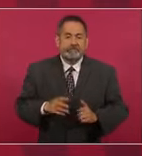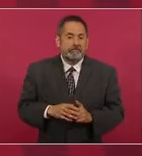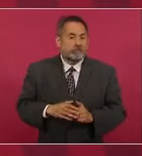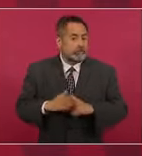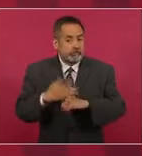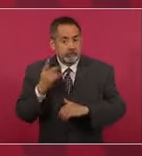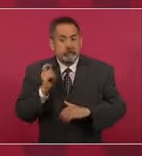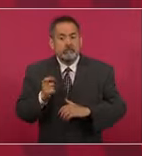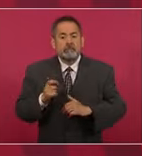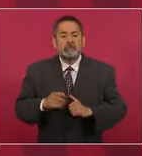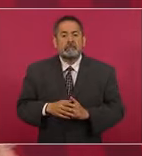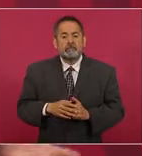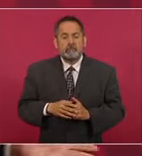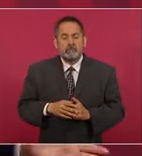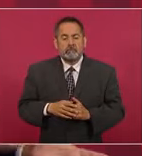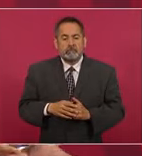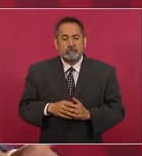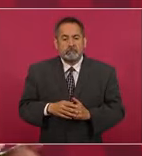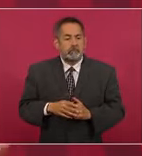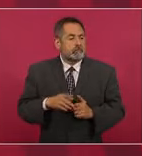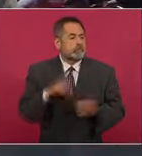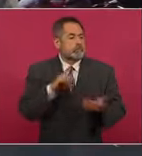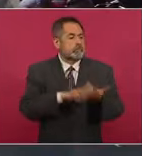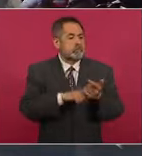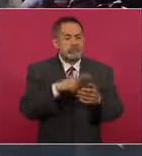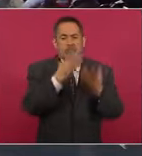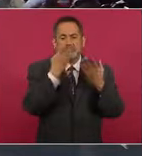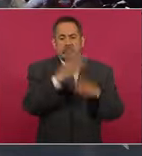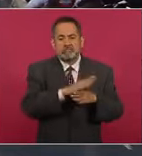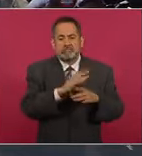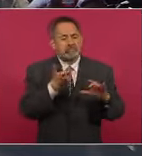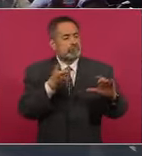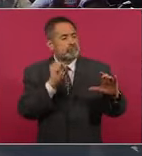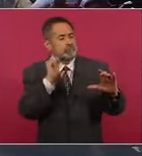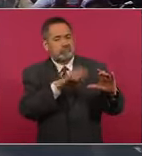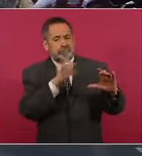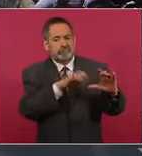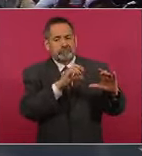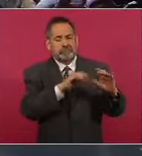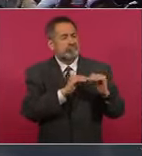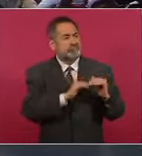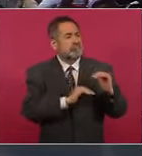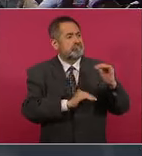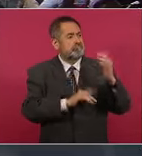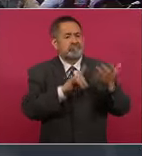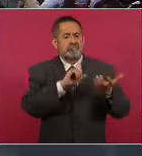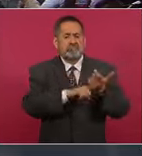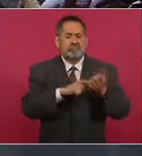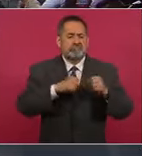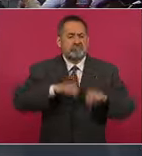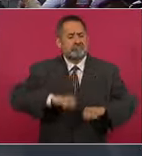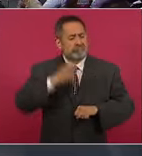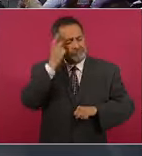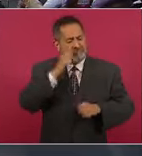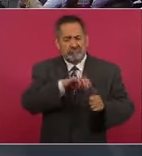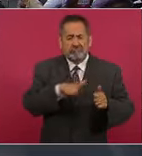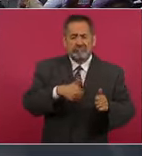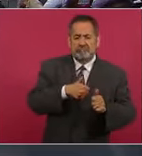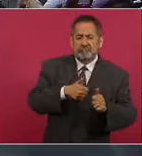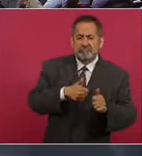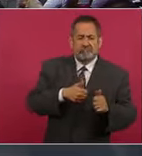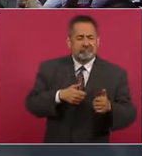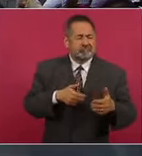porque pues a los dueños de los fondos financieros, que son los que están detrás, ni siquiera las